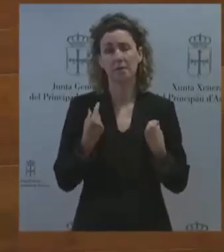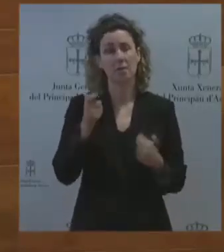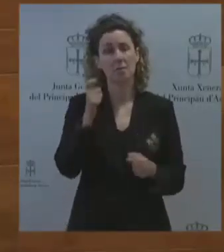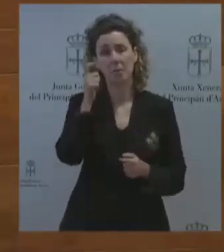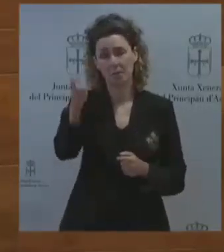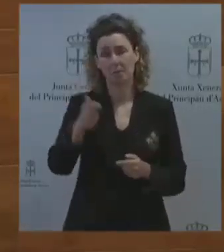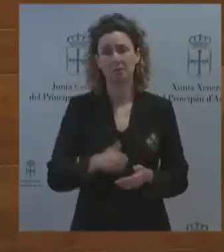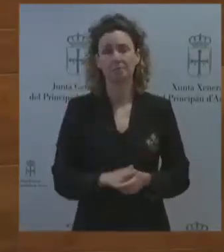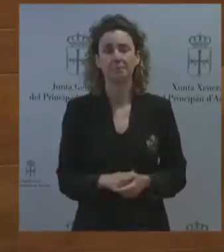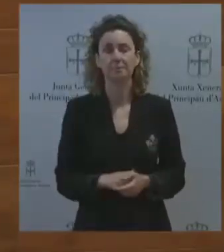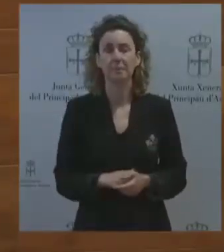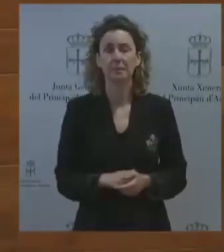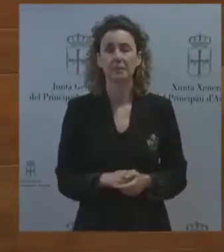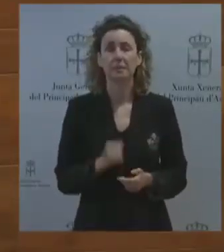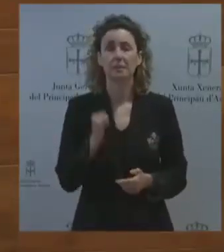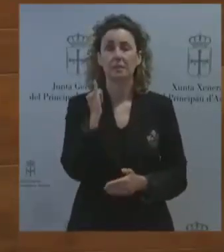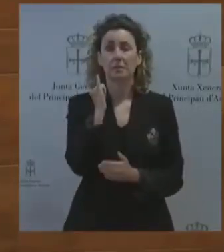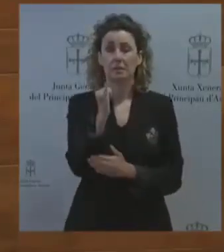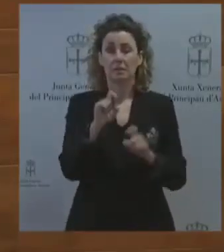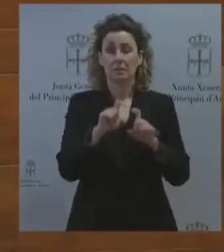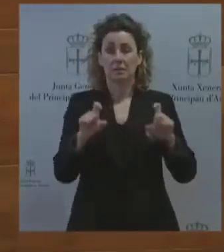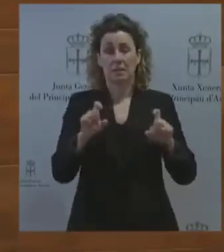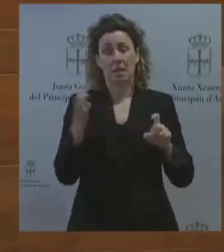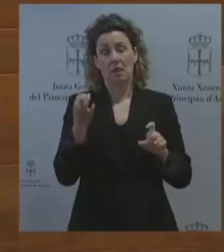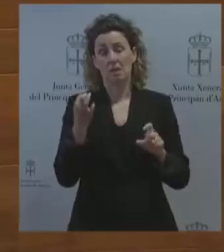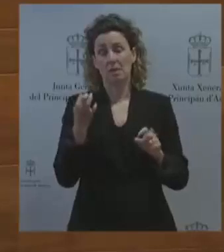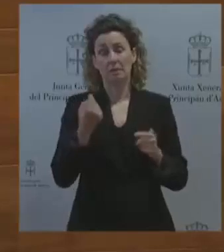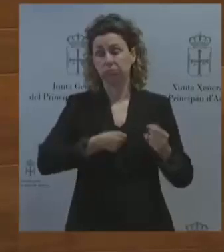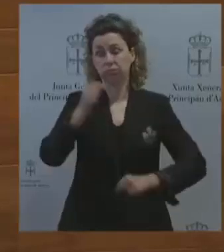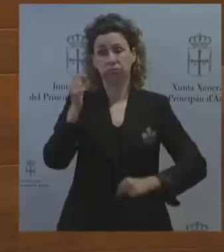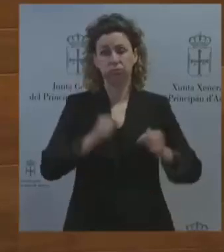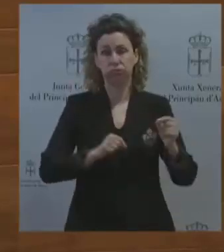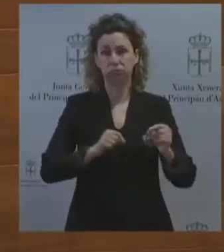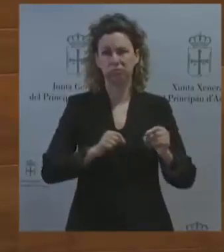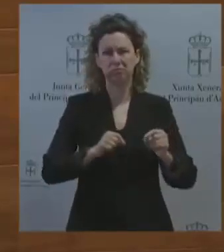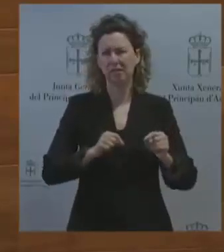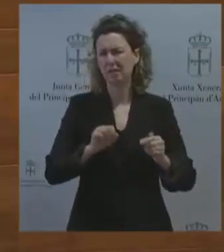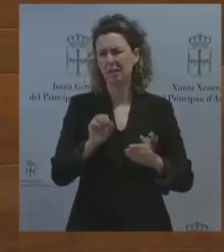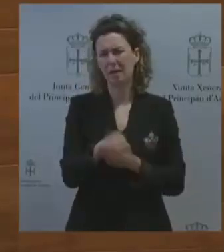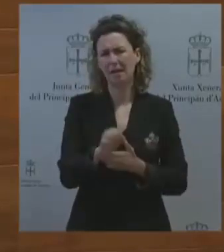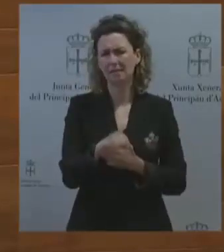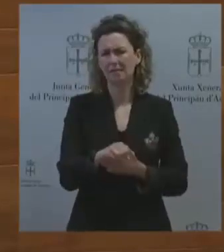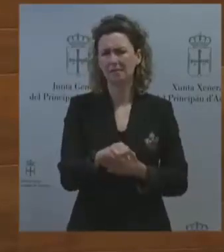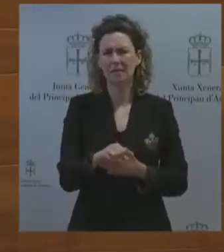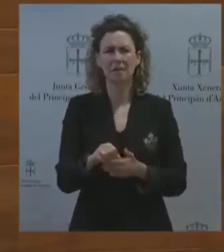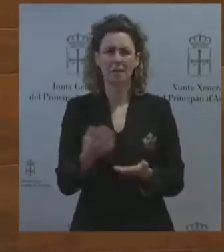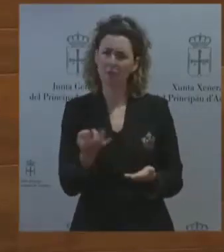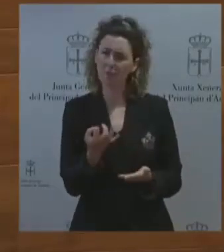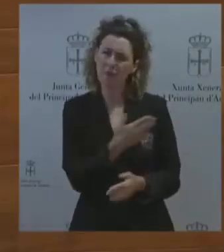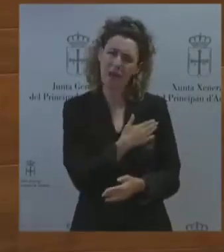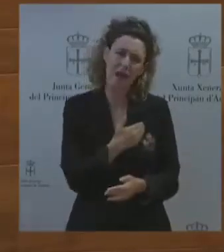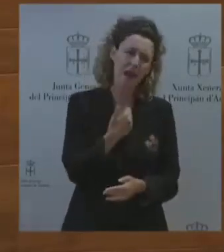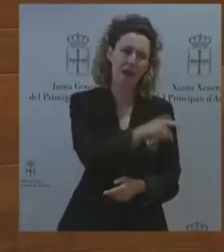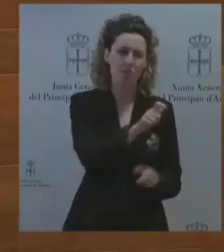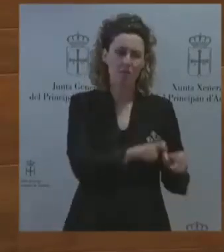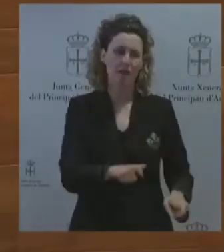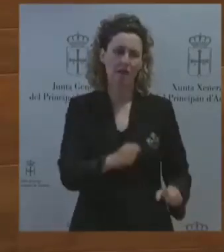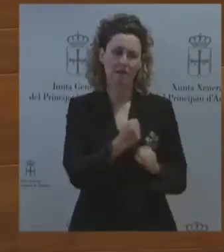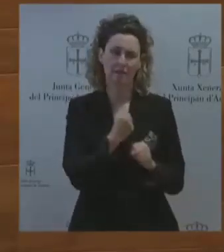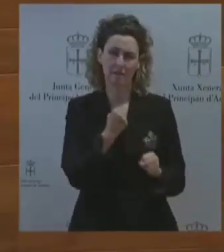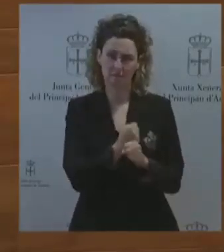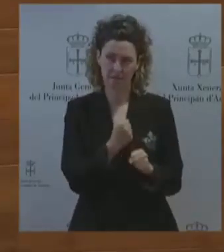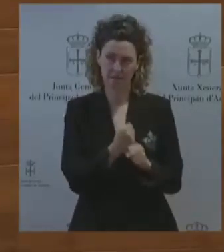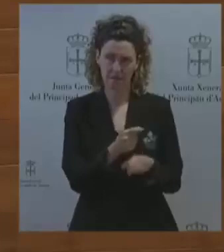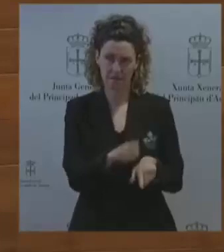y dejar a un lado el fanatismo climático para ponerse del lado de los agricultores y las gentes del campo, que son los verdaderos ecologistas y